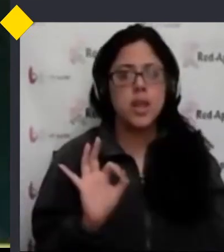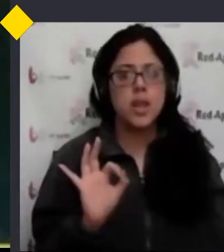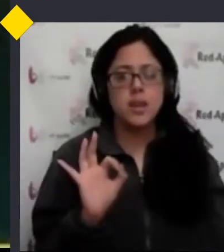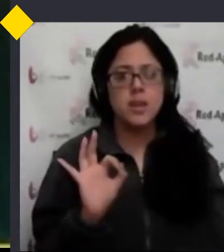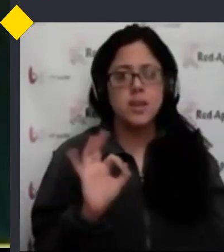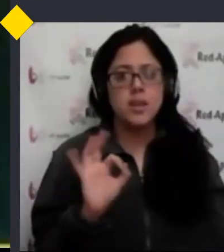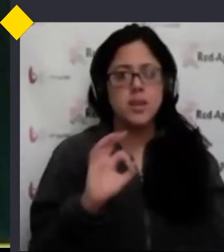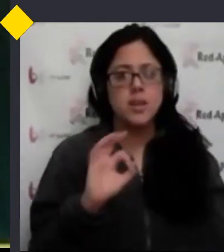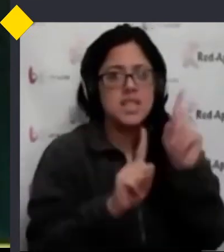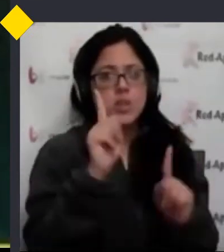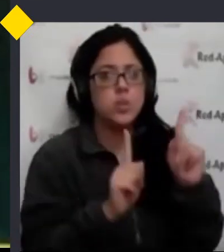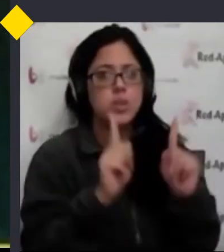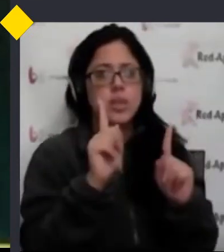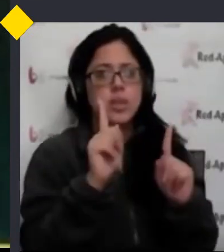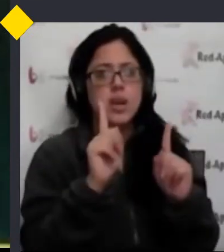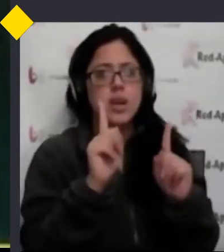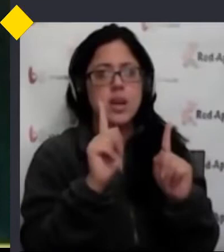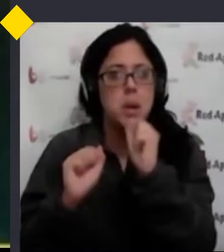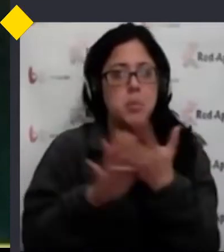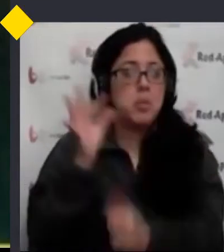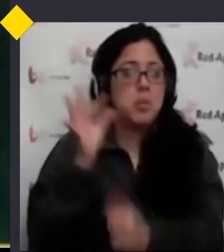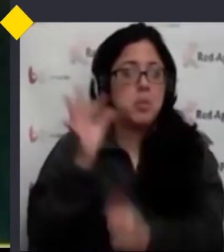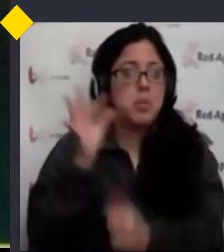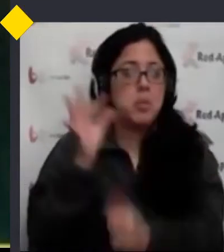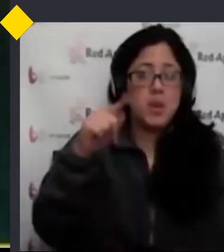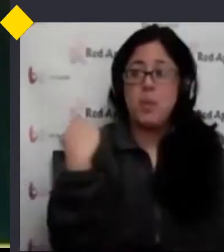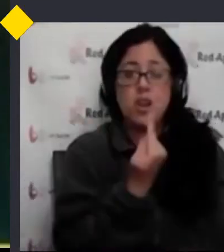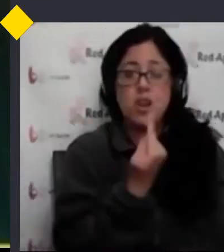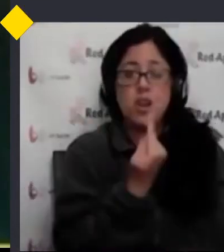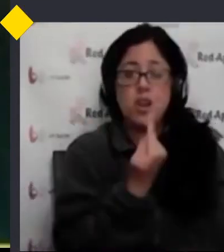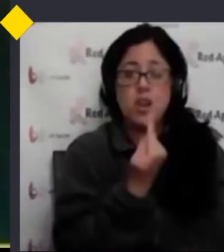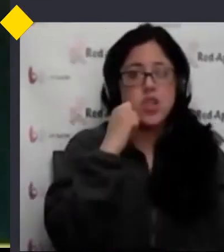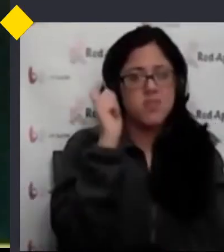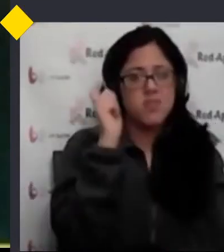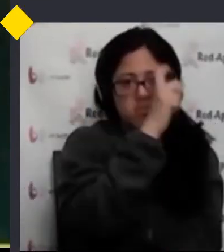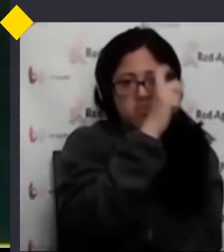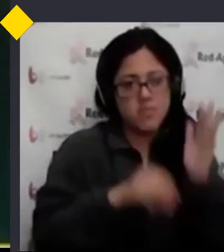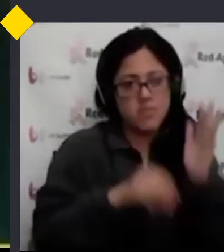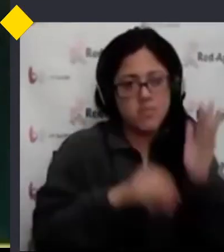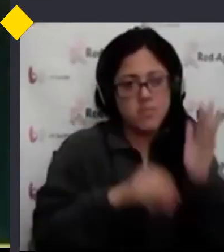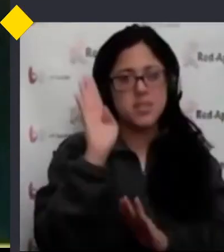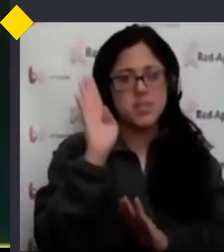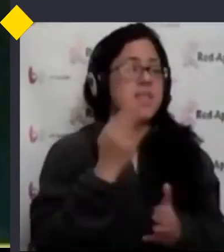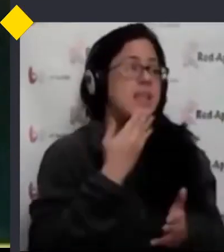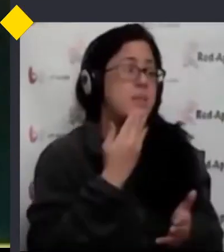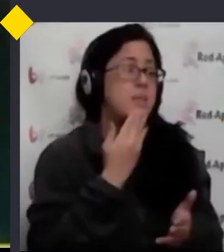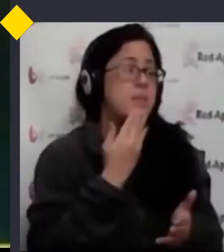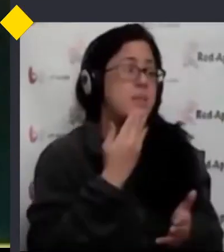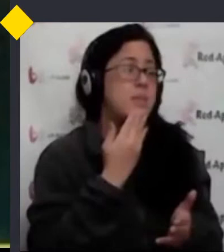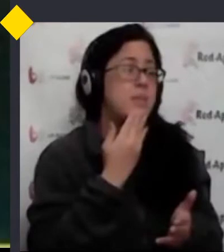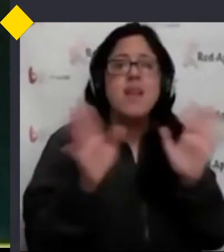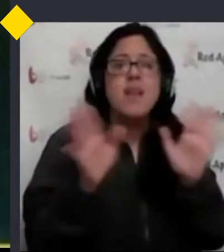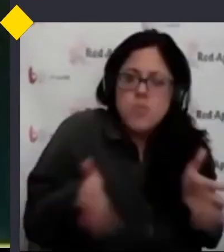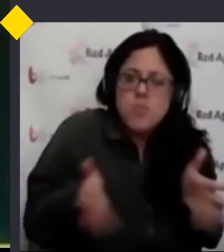directorios con respecto a las mujeres, por ejemplo, en nuestro caso es un poco más difícil. Tampoco hay leyes que incentiven o